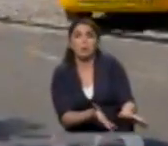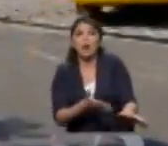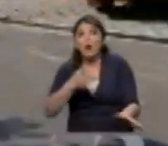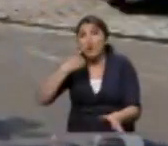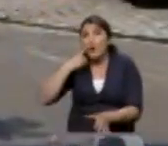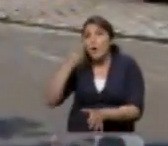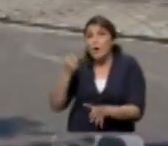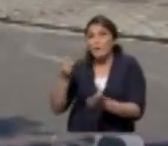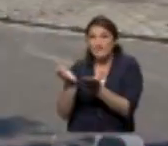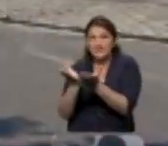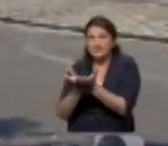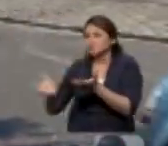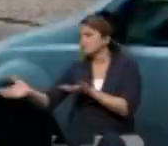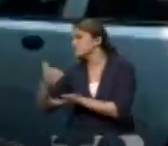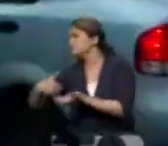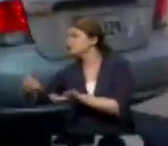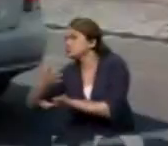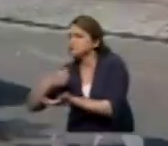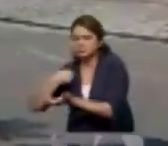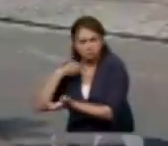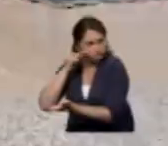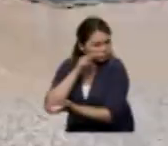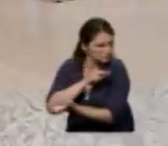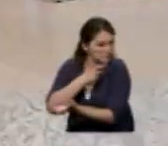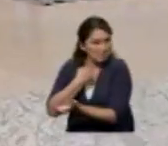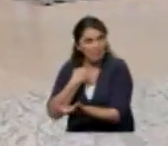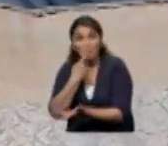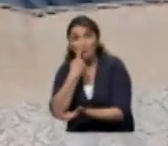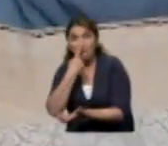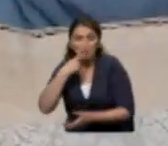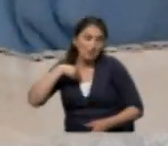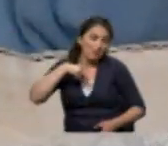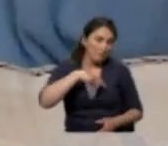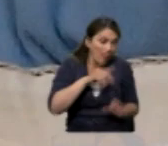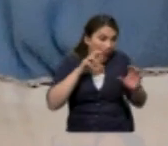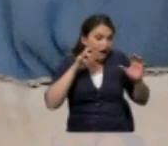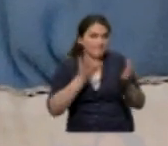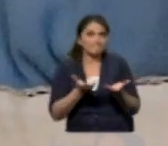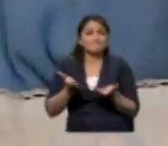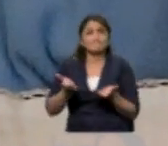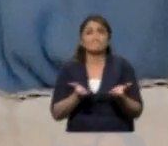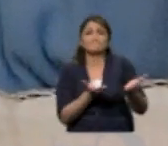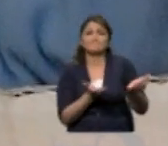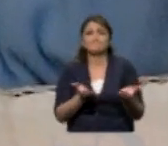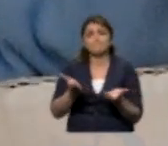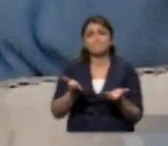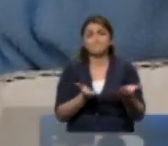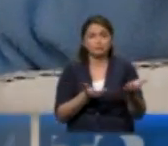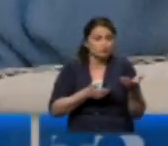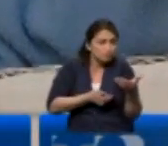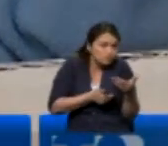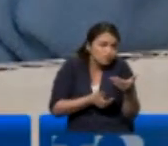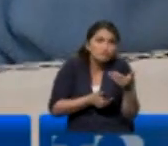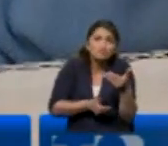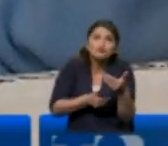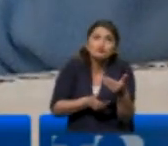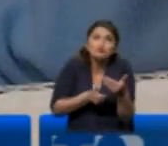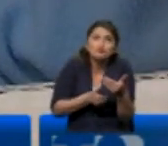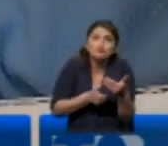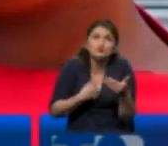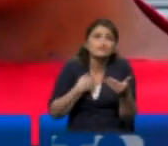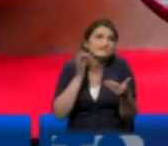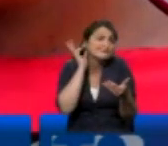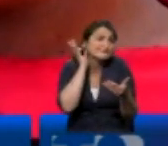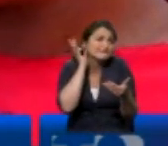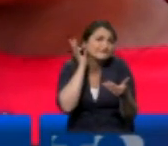En Santo Domingo de los Áchilas, cerca del Círculo de los Continentes, en una caja de cartón fue encontrada abandonada una bebé de pocos días de